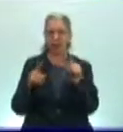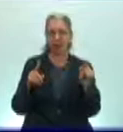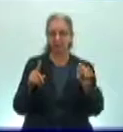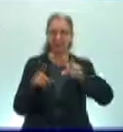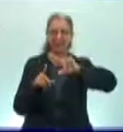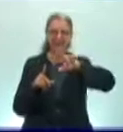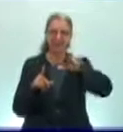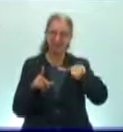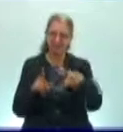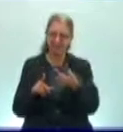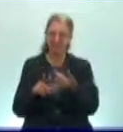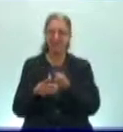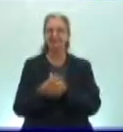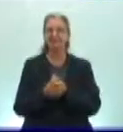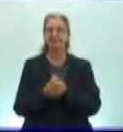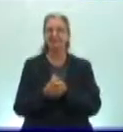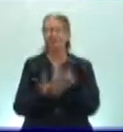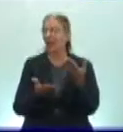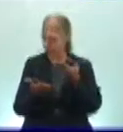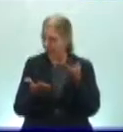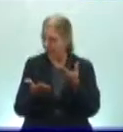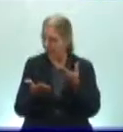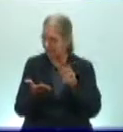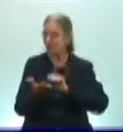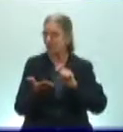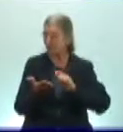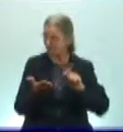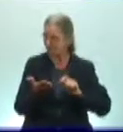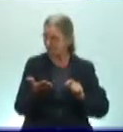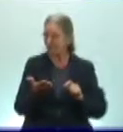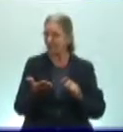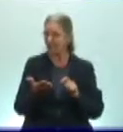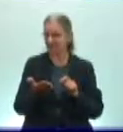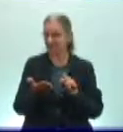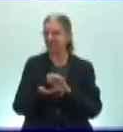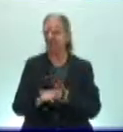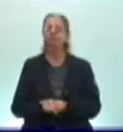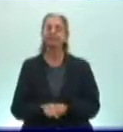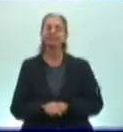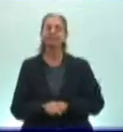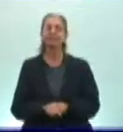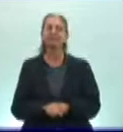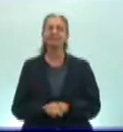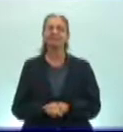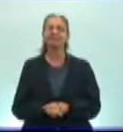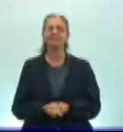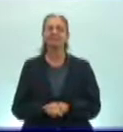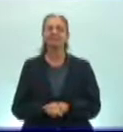la circunferencia. Rápidamente copia este asunto.